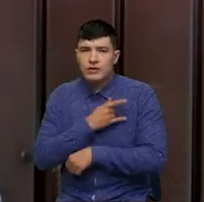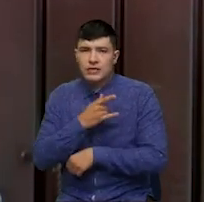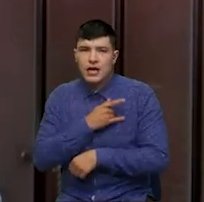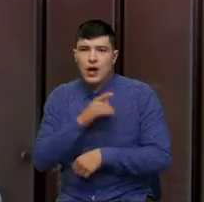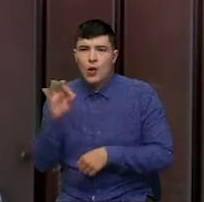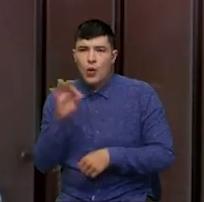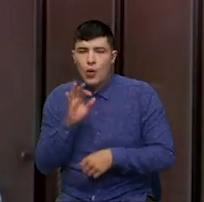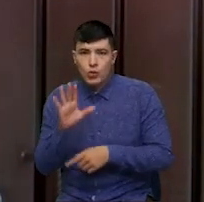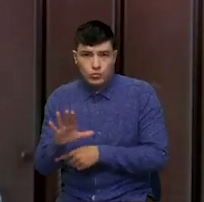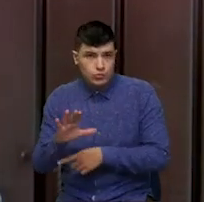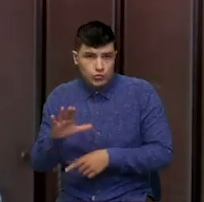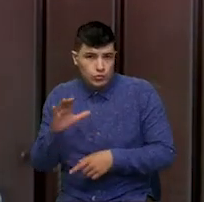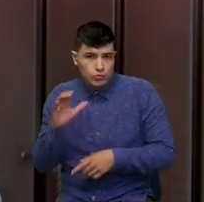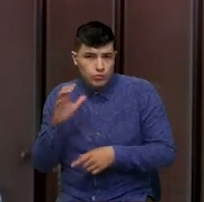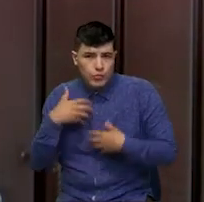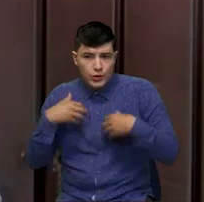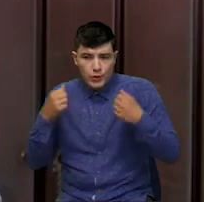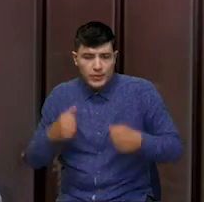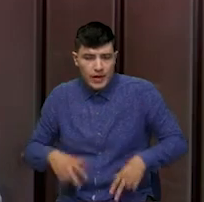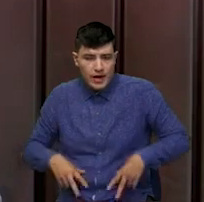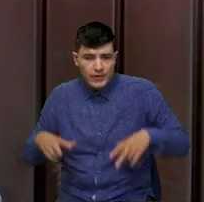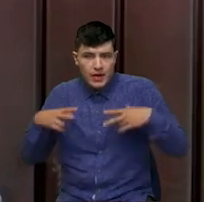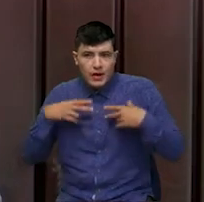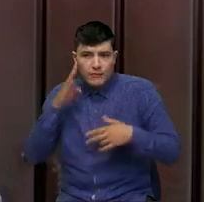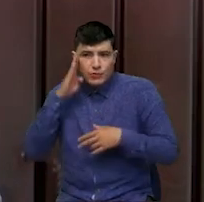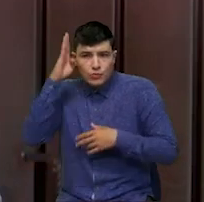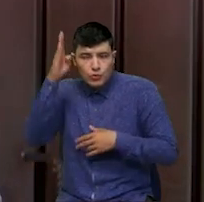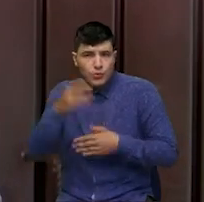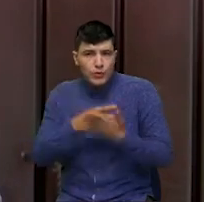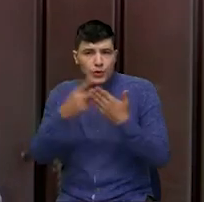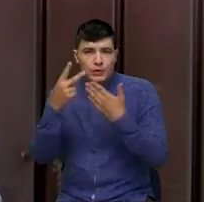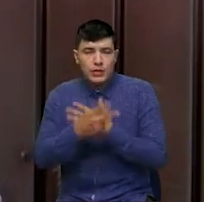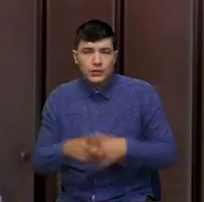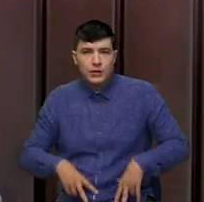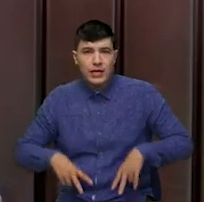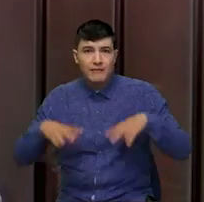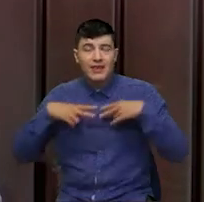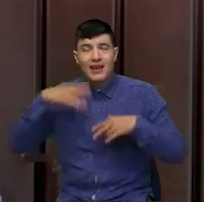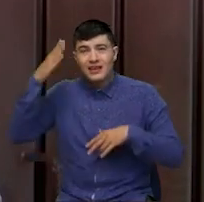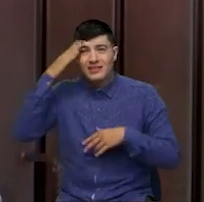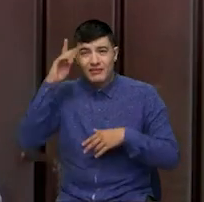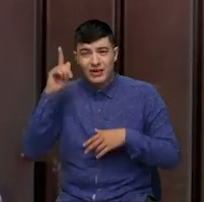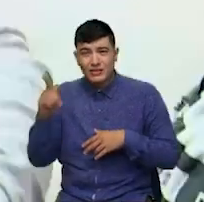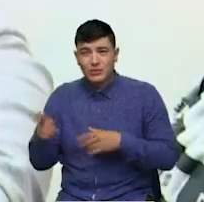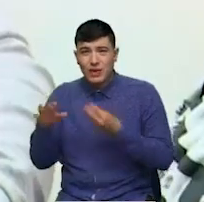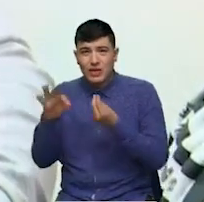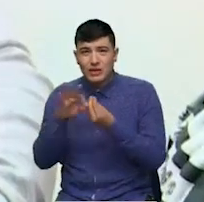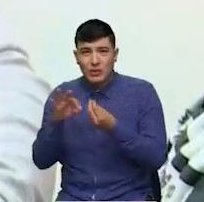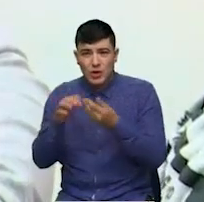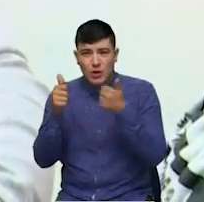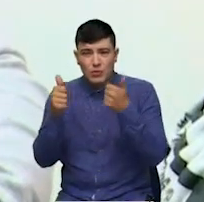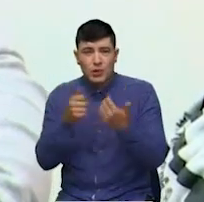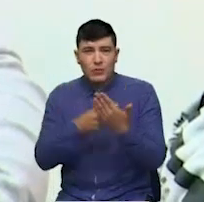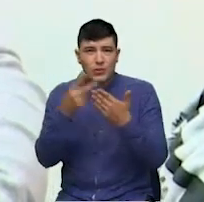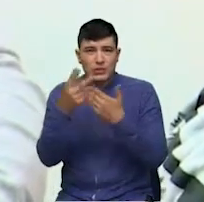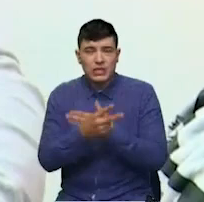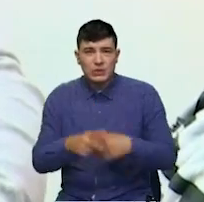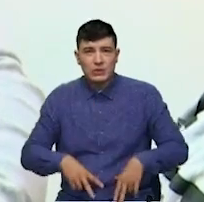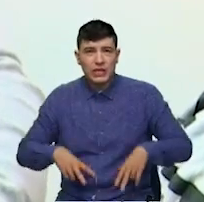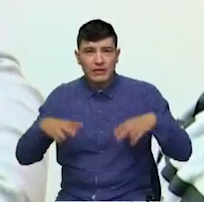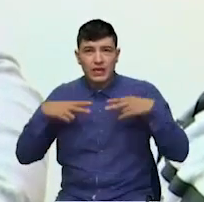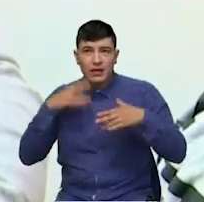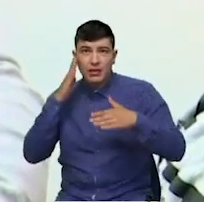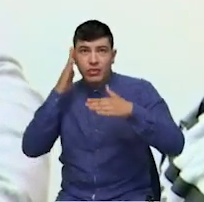a tomar su rumbo a un buen proyecto de vida, y sabemos que las drogas no van a llevar a un buen proyecto de vida, o sea, lo van a llevar